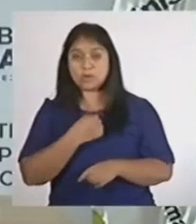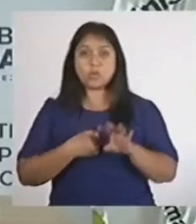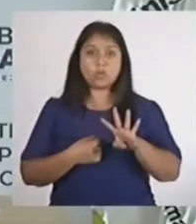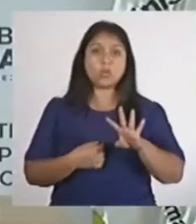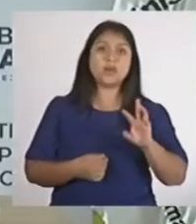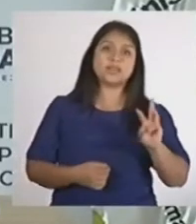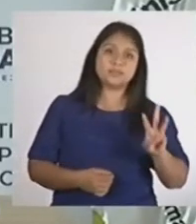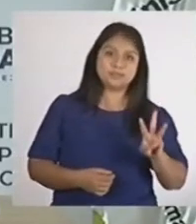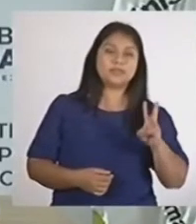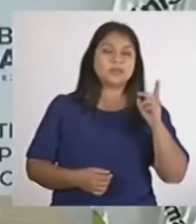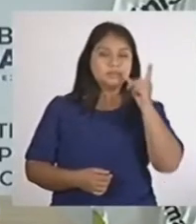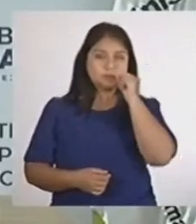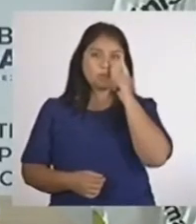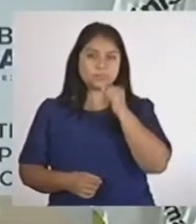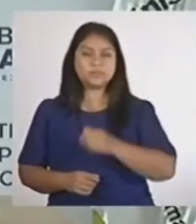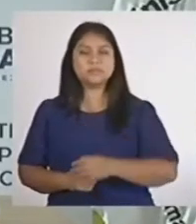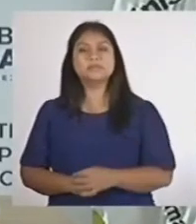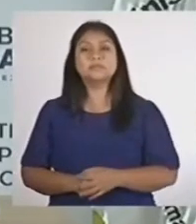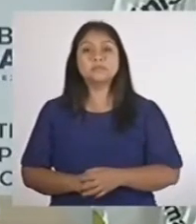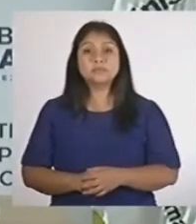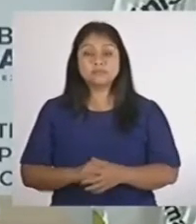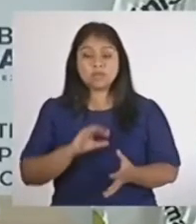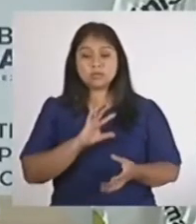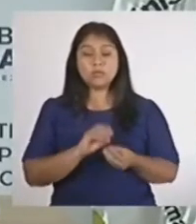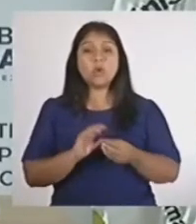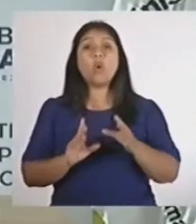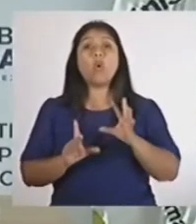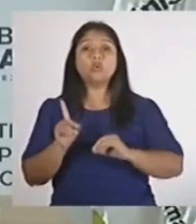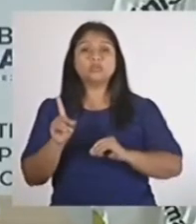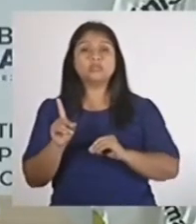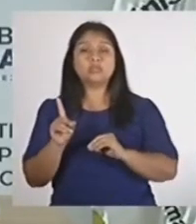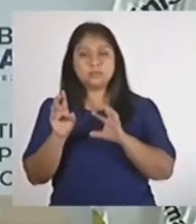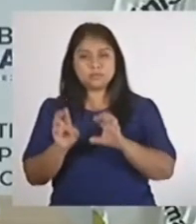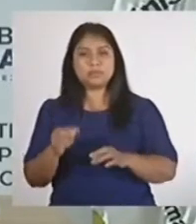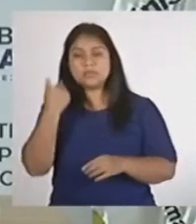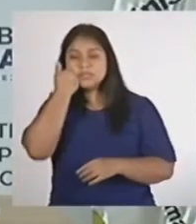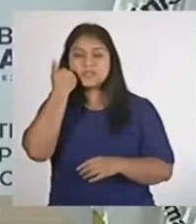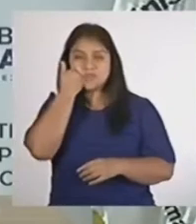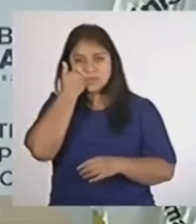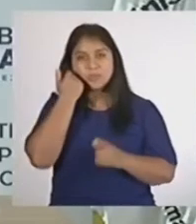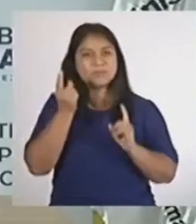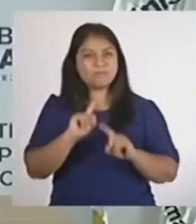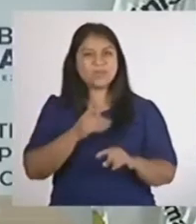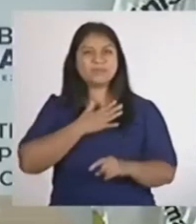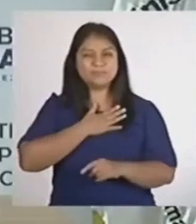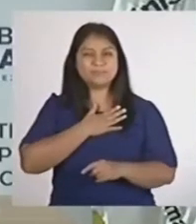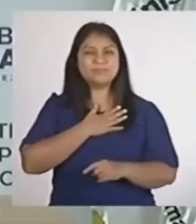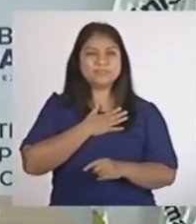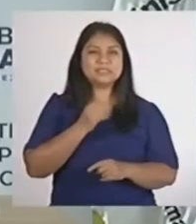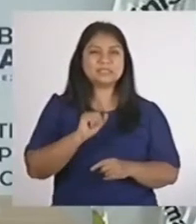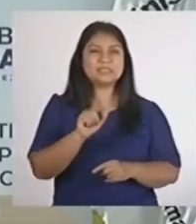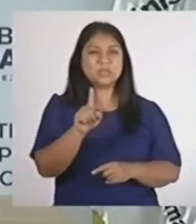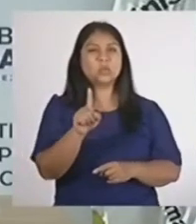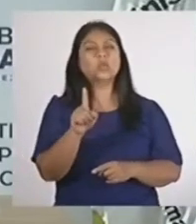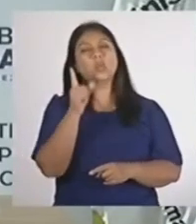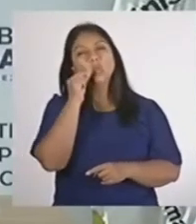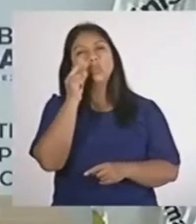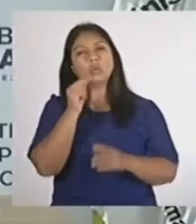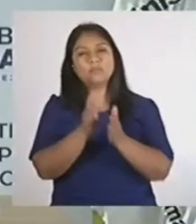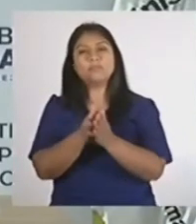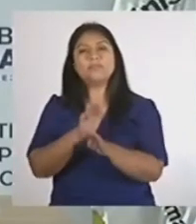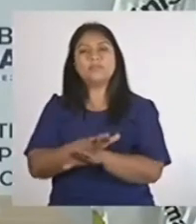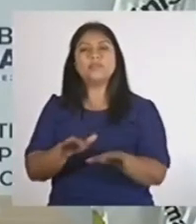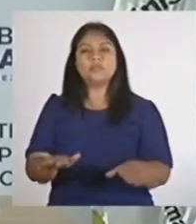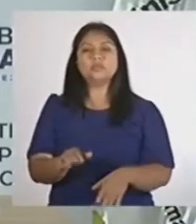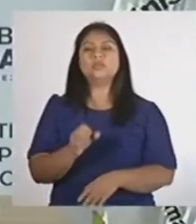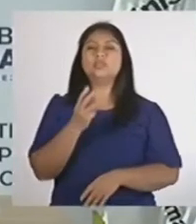y 43 masculinos. Sumamos 11 pacientes recuperados, pero lamentamos el fallecimiento de un paciente de